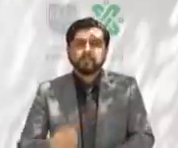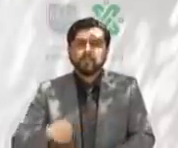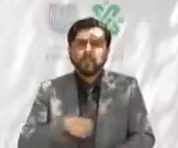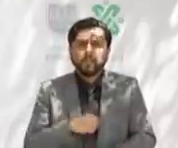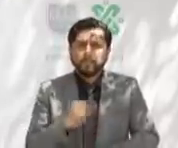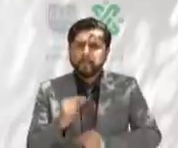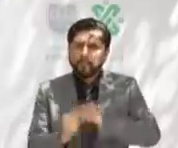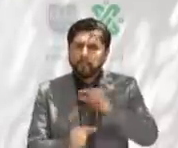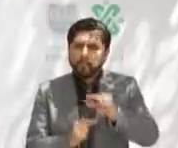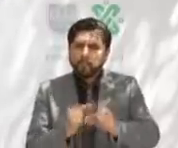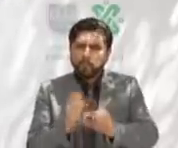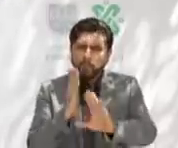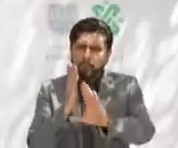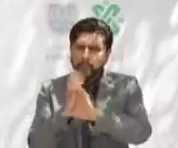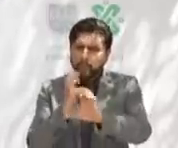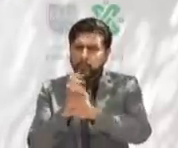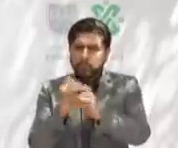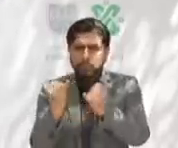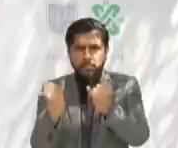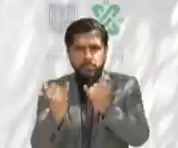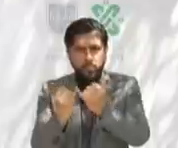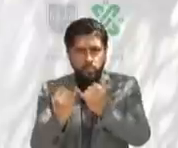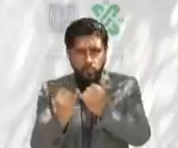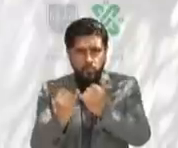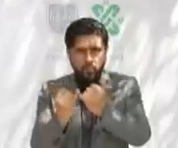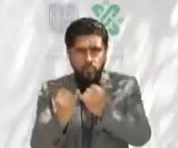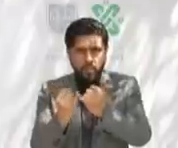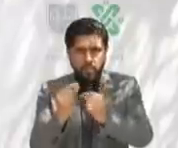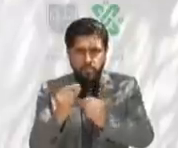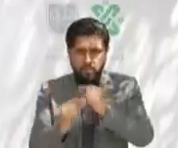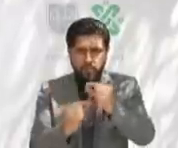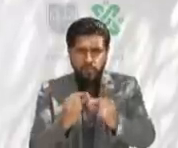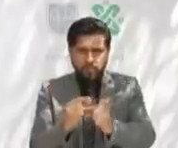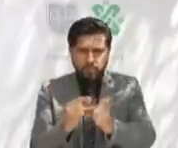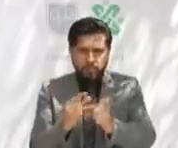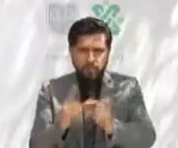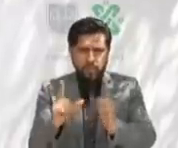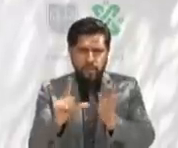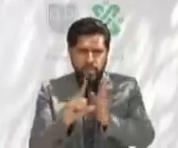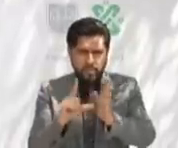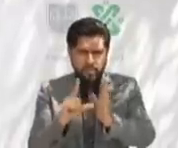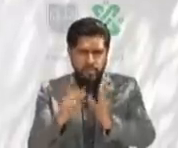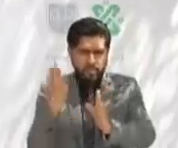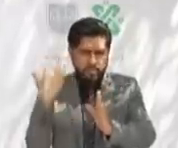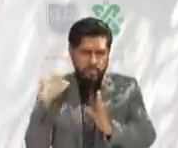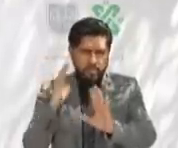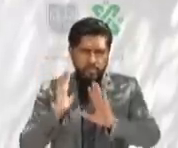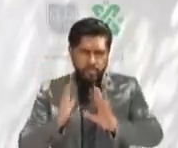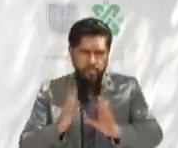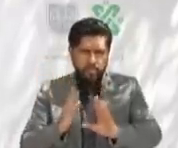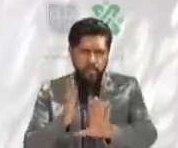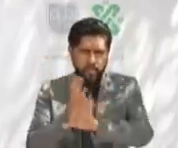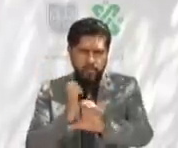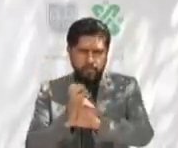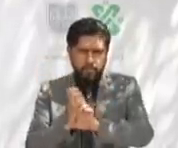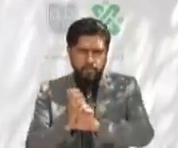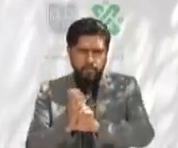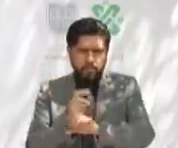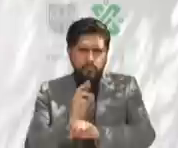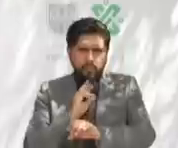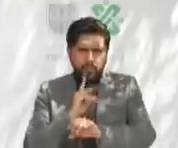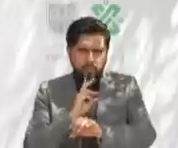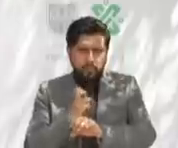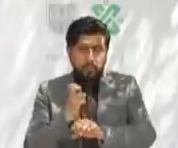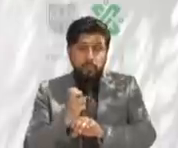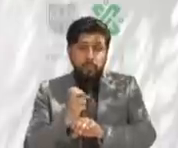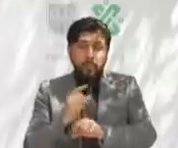mejorando el Metrobús, no solamente las líneas que ya existían, con su mejora integral, inclusive la